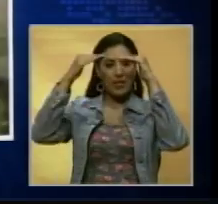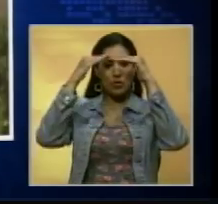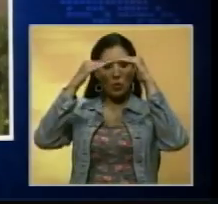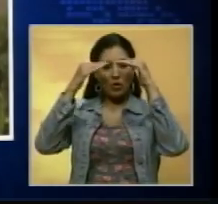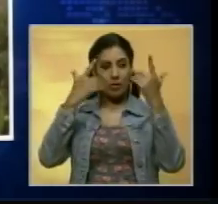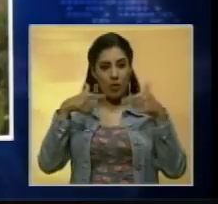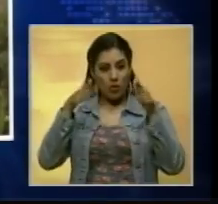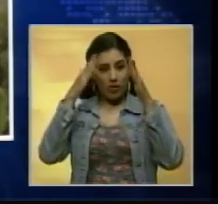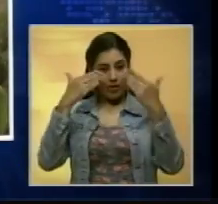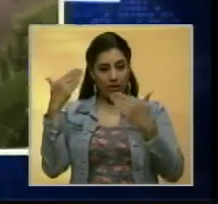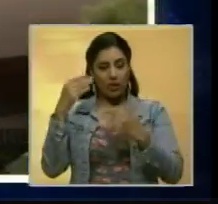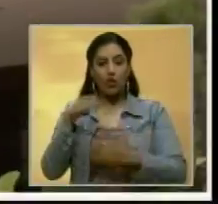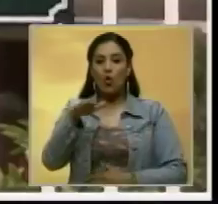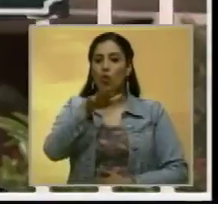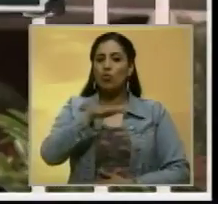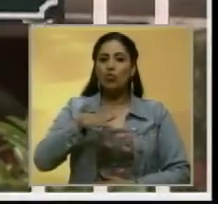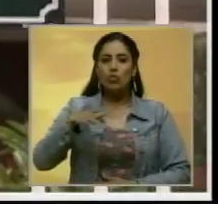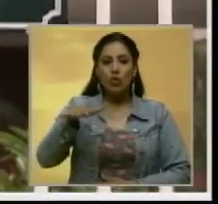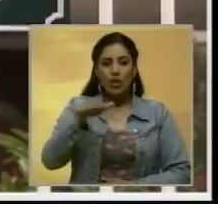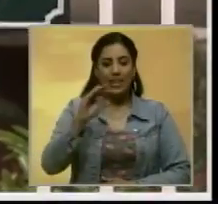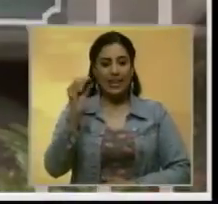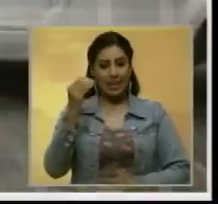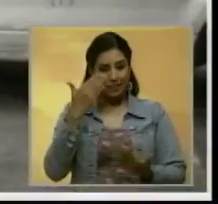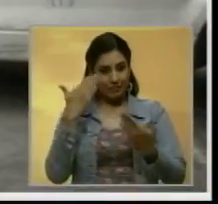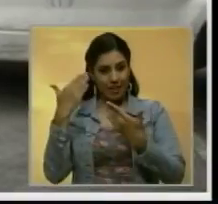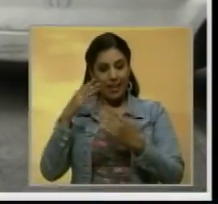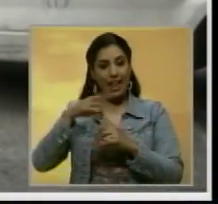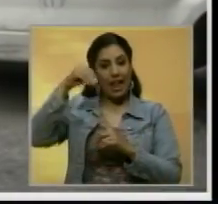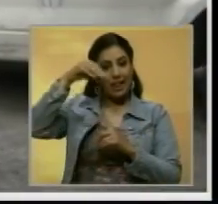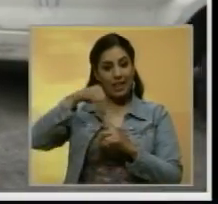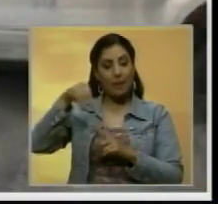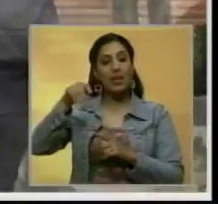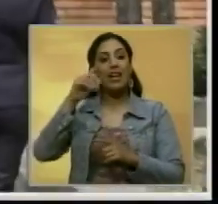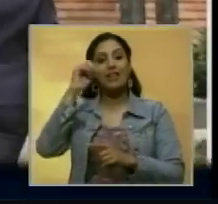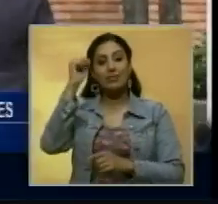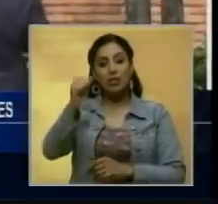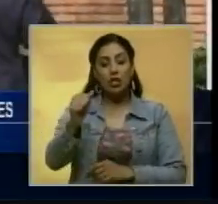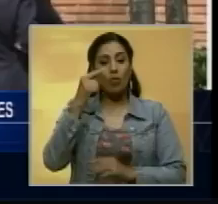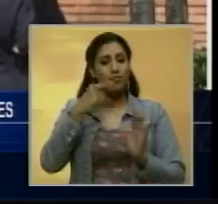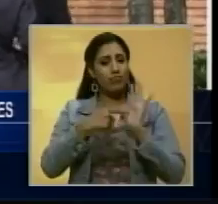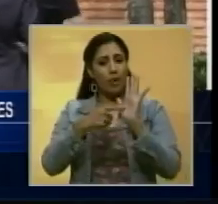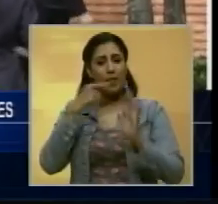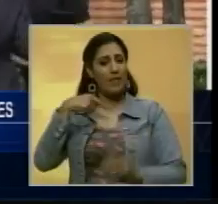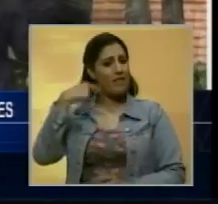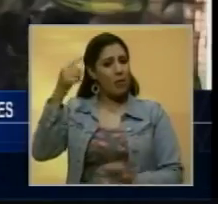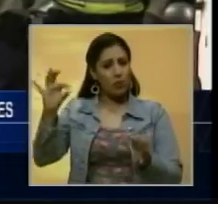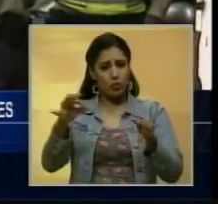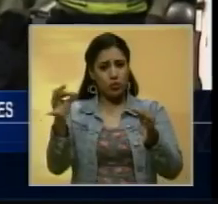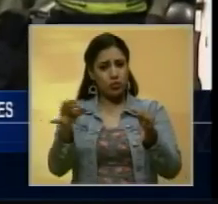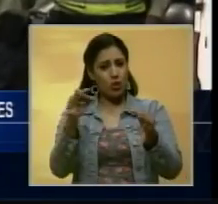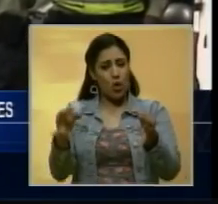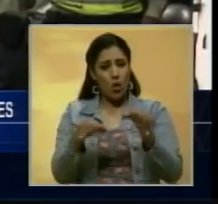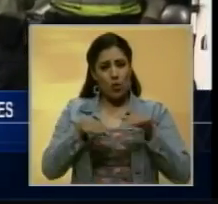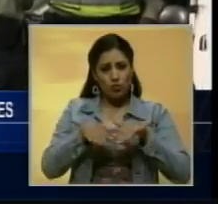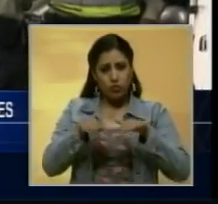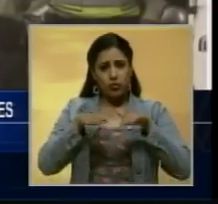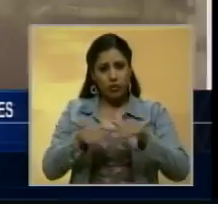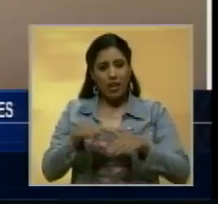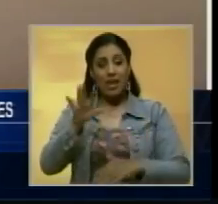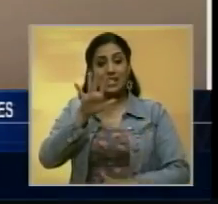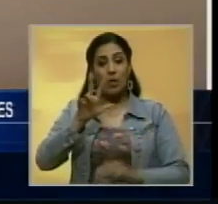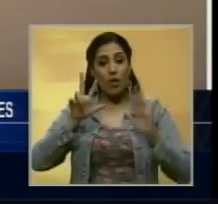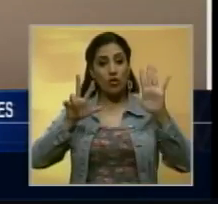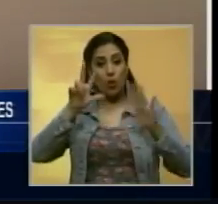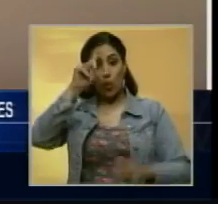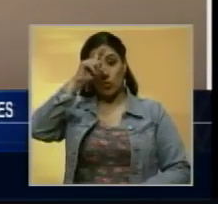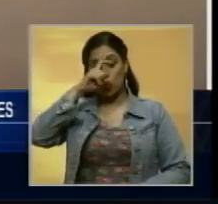Los Tulipanes, ubicada en la Quinta Avenida de los Palos Grandes, ocurrió el crimen del reconocido sastre Diego Montenegro, de